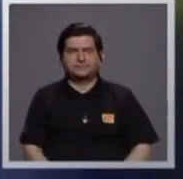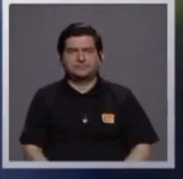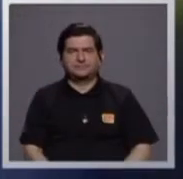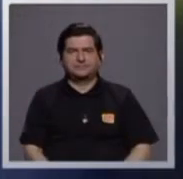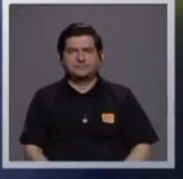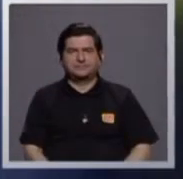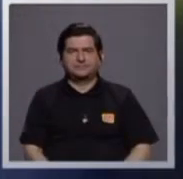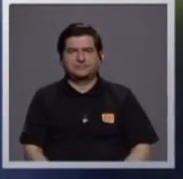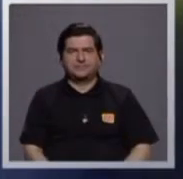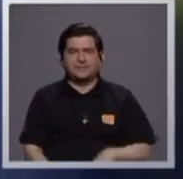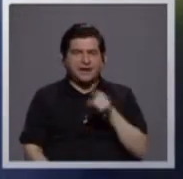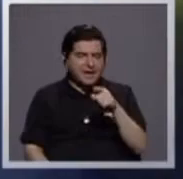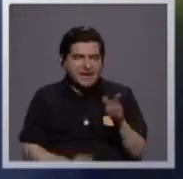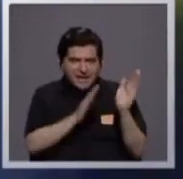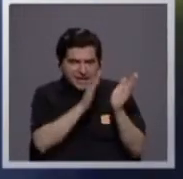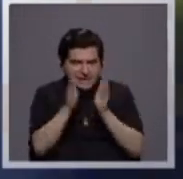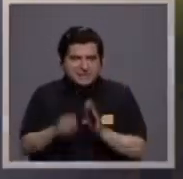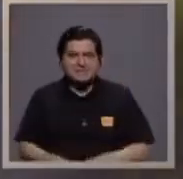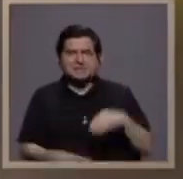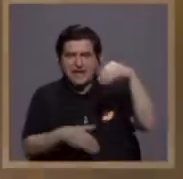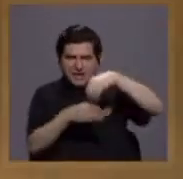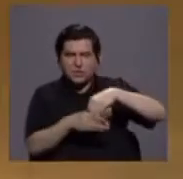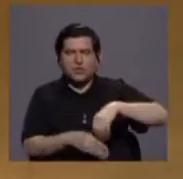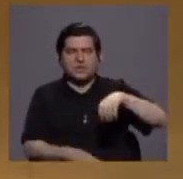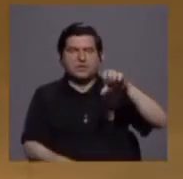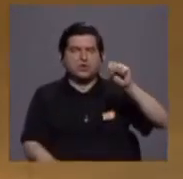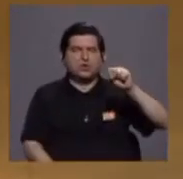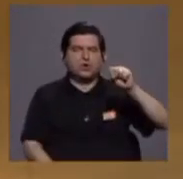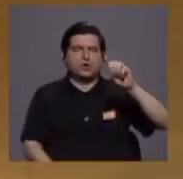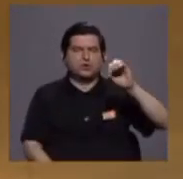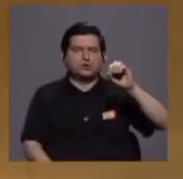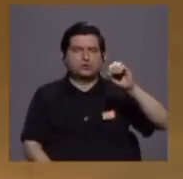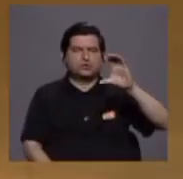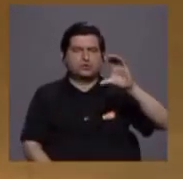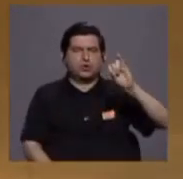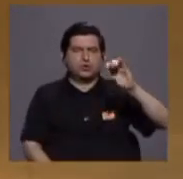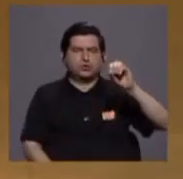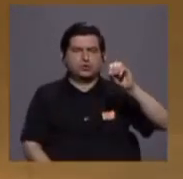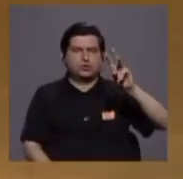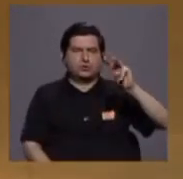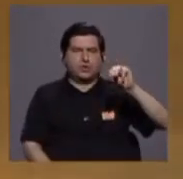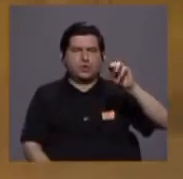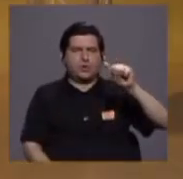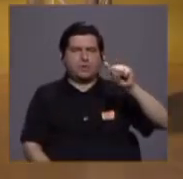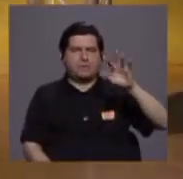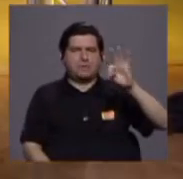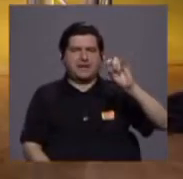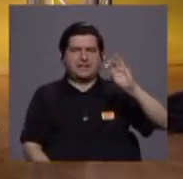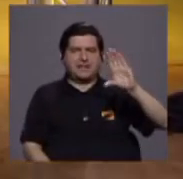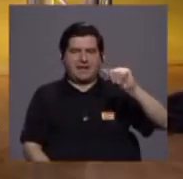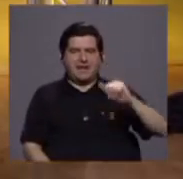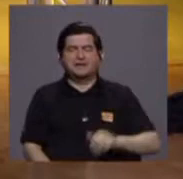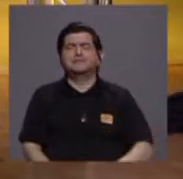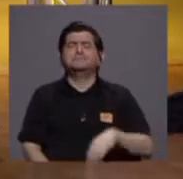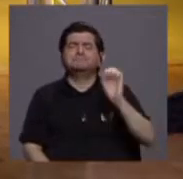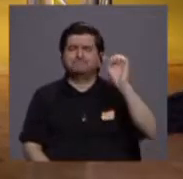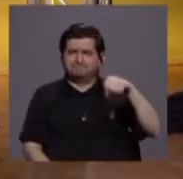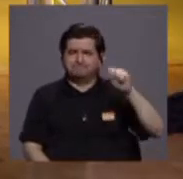cuya cocción me parece que estaba Sociomática. Pero usted es el que sabe, don Gonzalo. Cuéntenos, por favor. Sí, mira, Juan